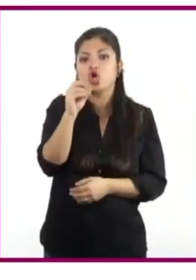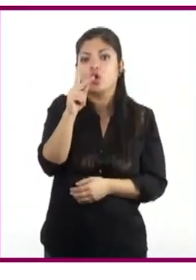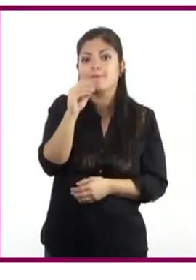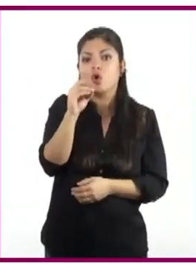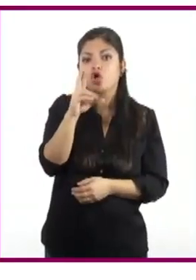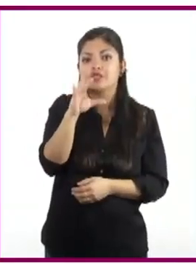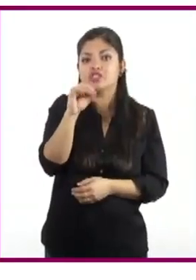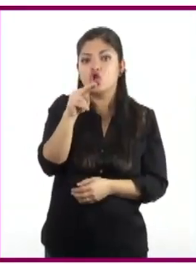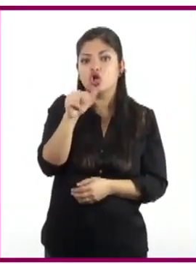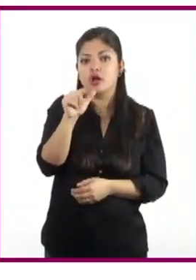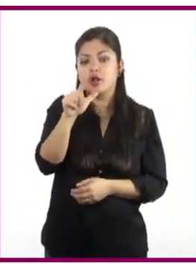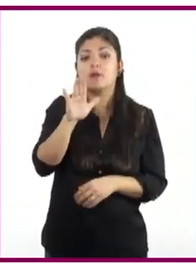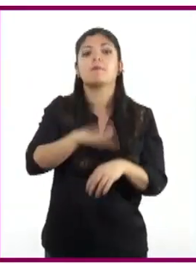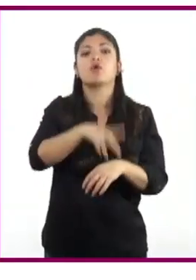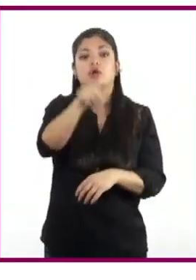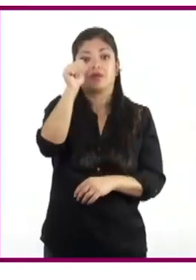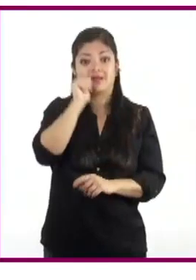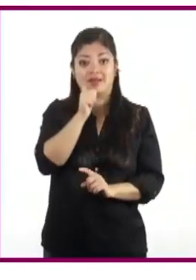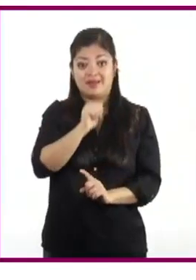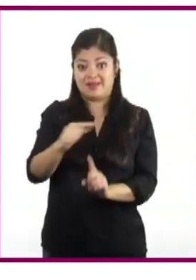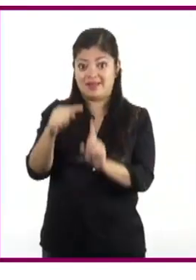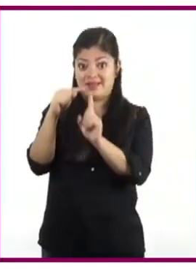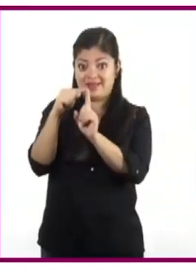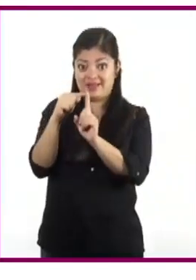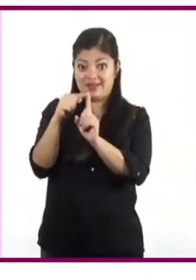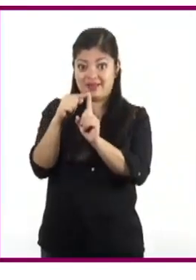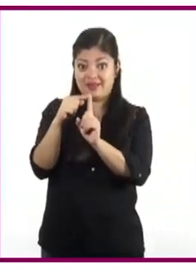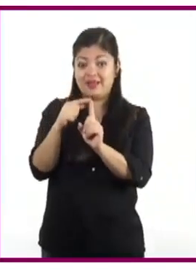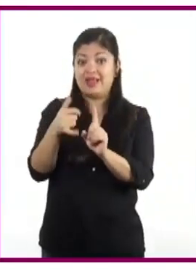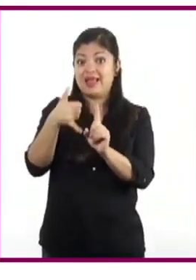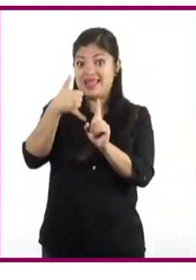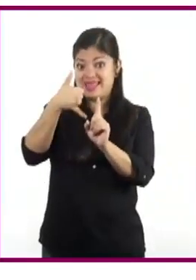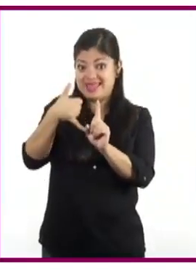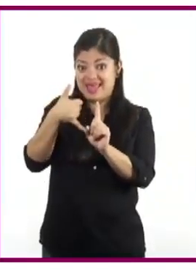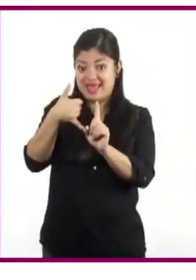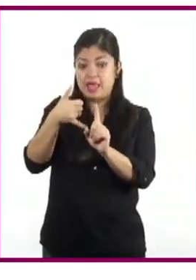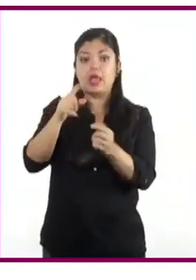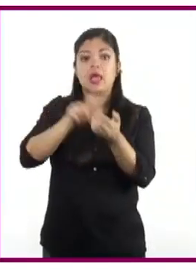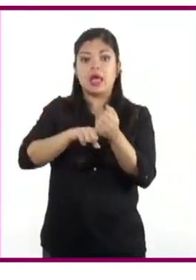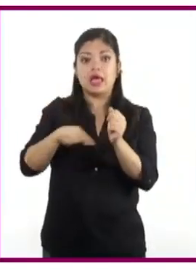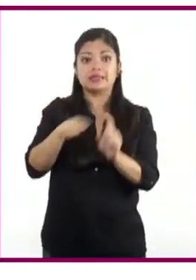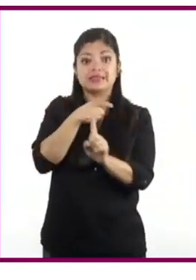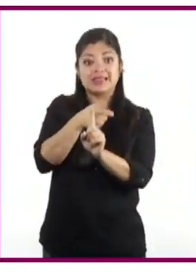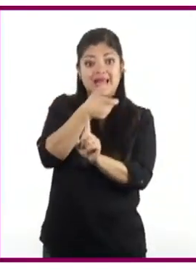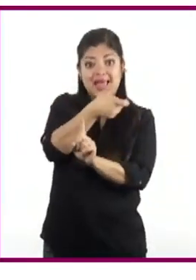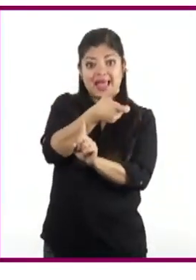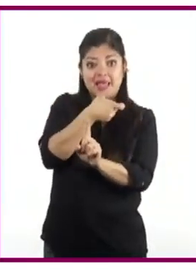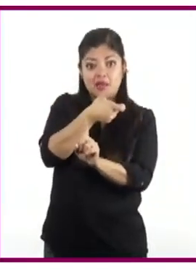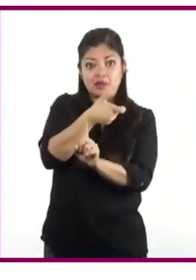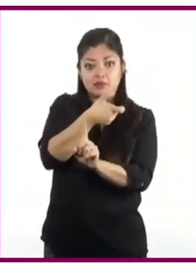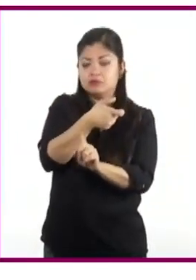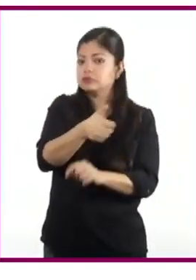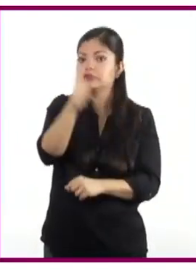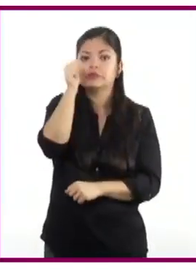que al hacer la división entre la variable y con su respectiva variable x, siempre se obtiene